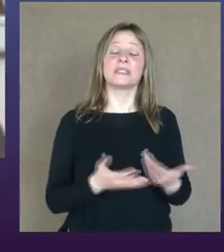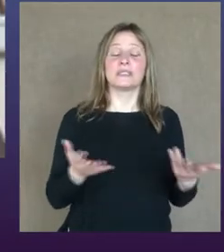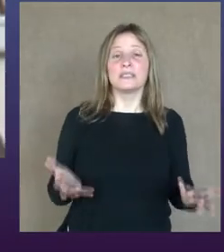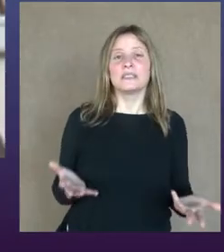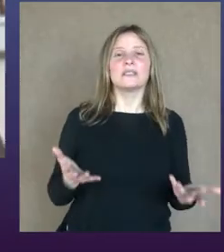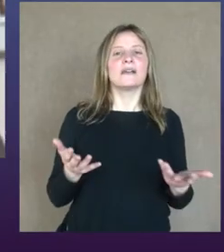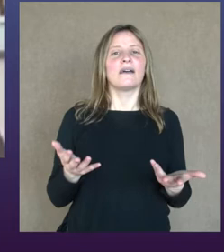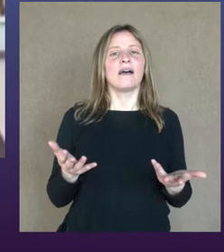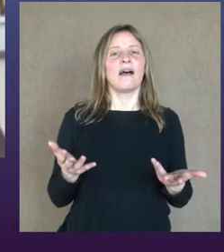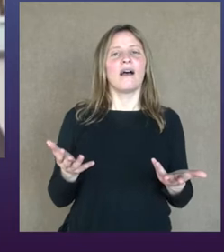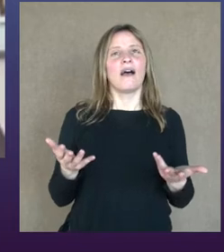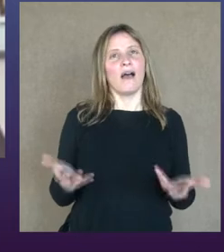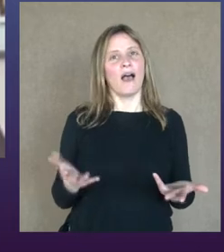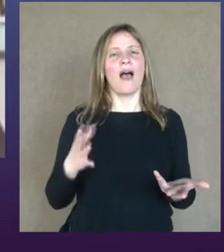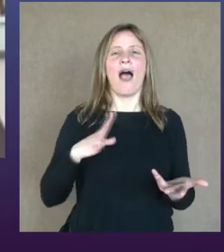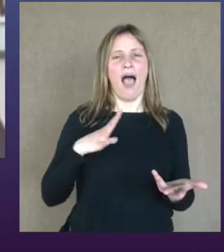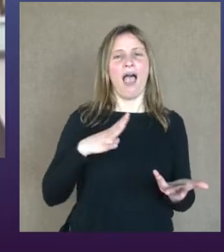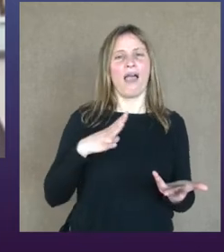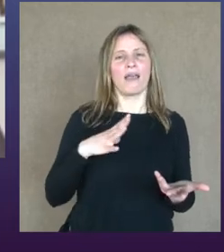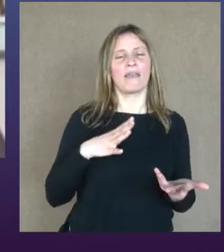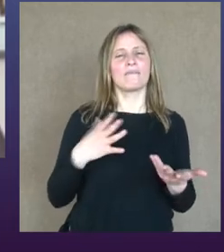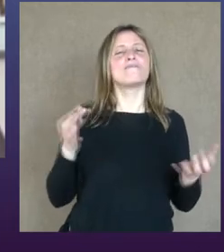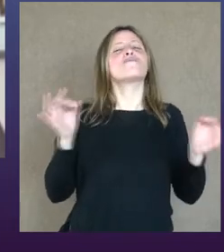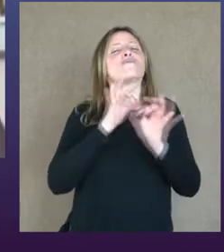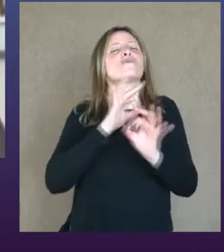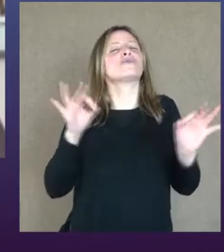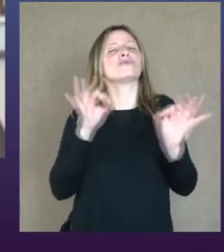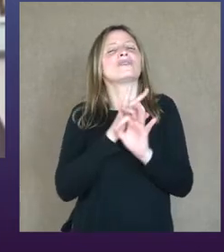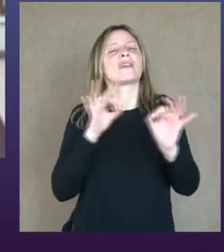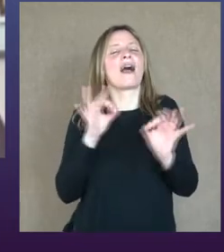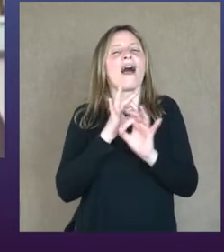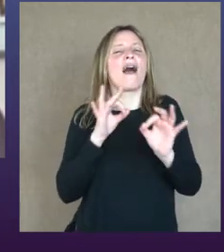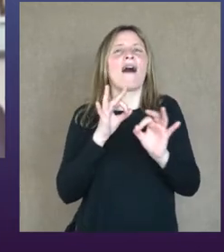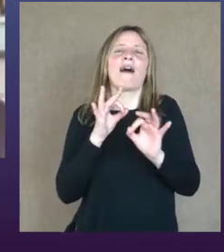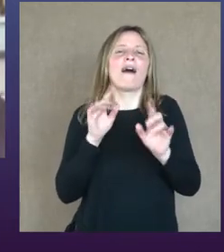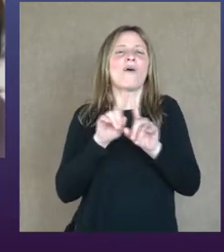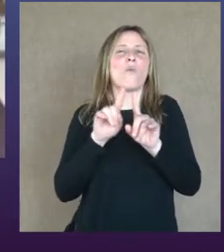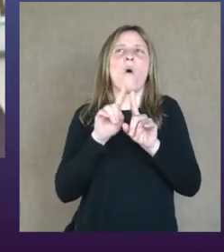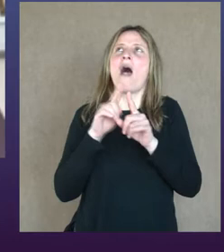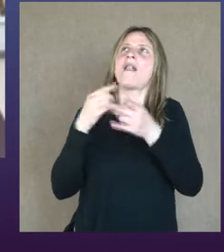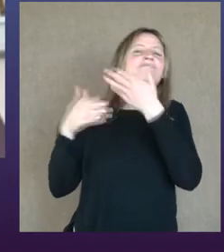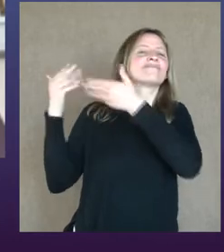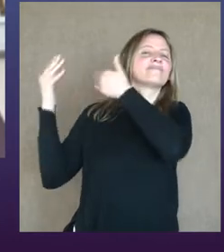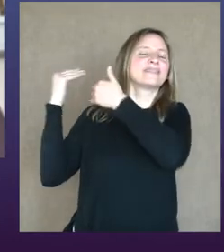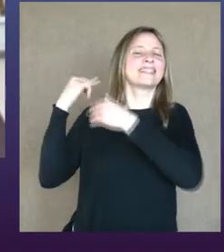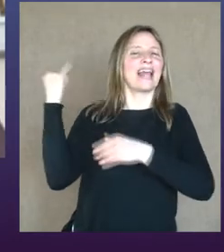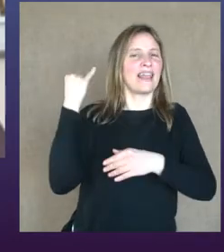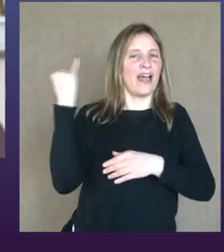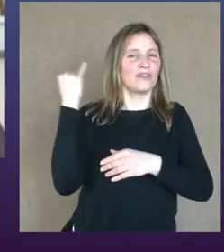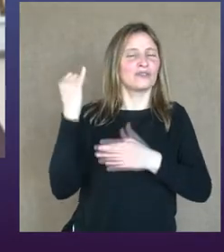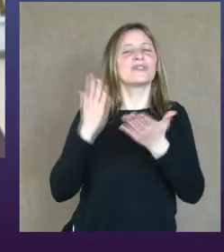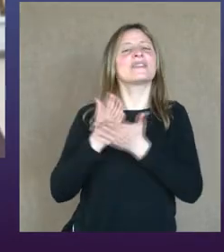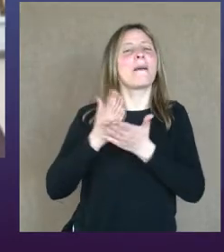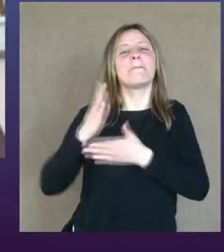Y bueno, hay como una línea de música que viene desde mis ancestros italianos,